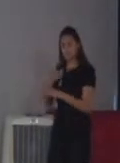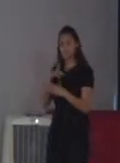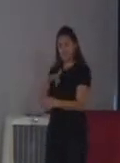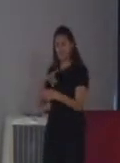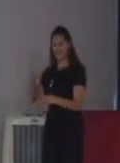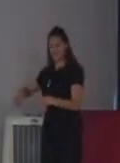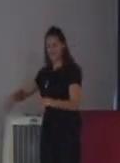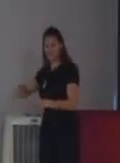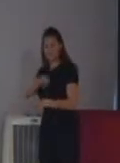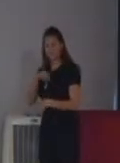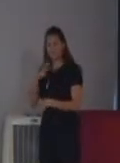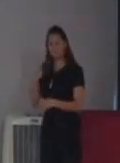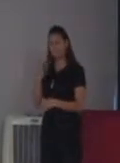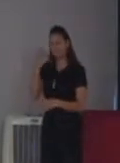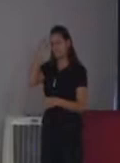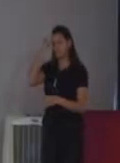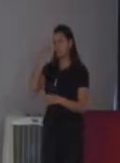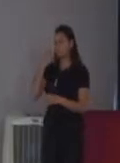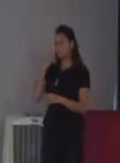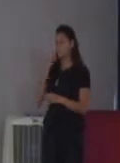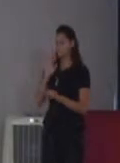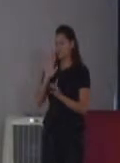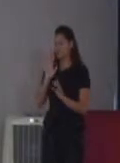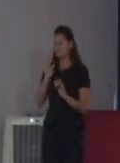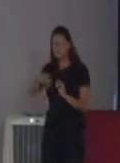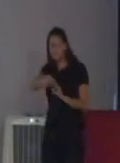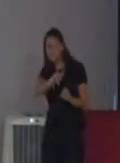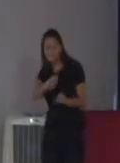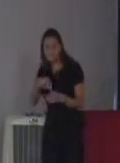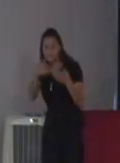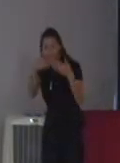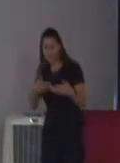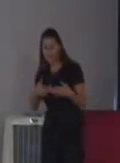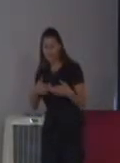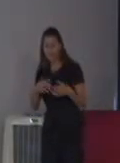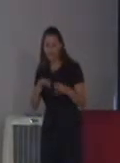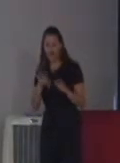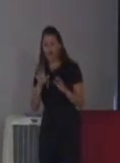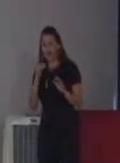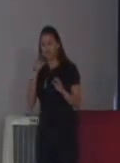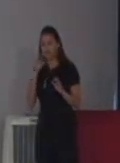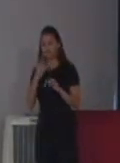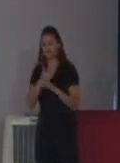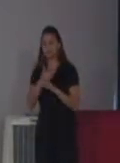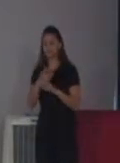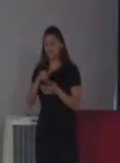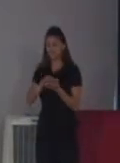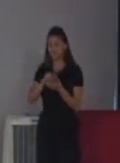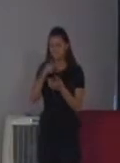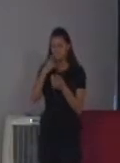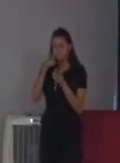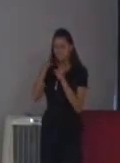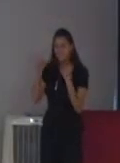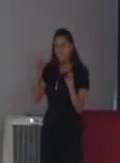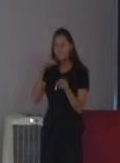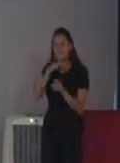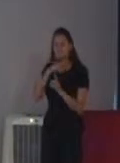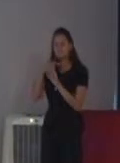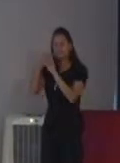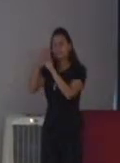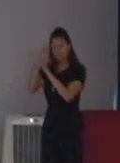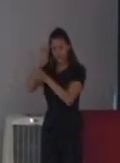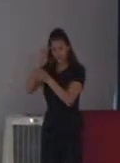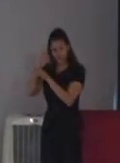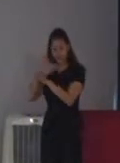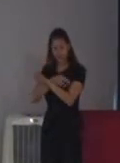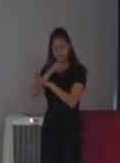ustedes recordarán los falsos positivos, por ejemplo. Pues uno de los falsos positivos más famosos es el del niño con discapacidad cognitiva